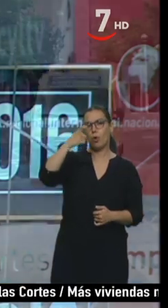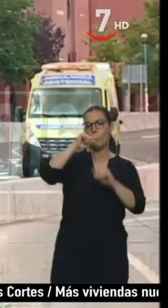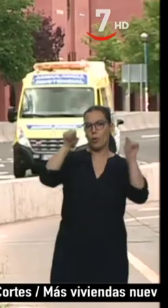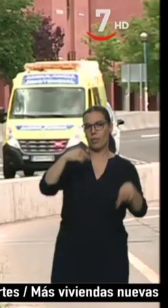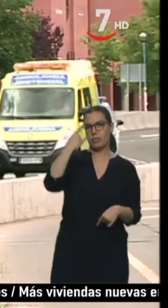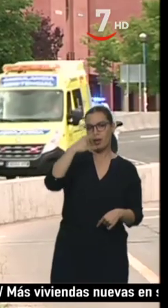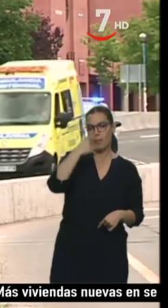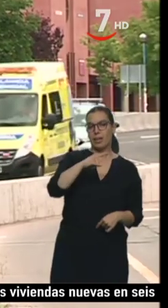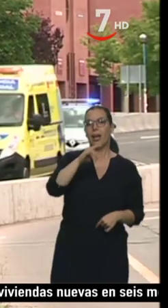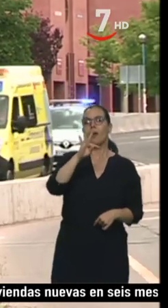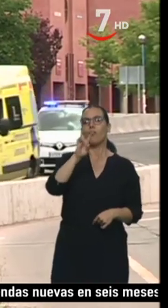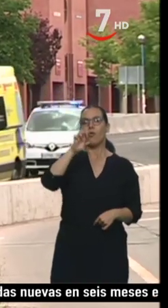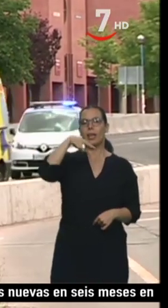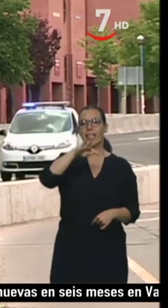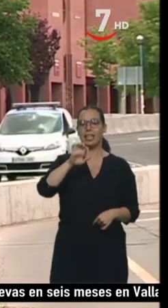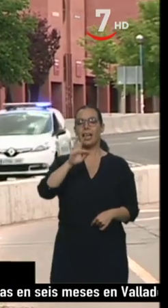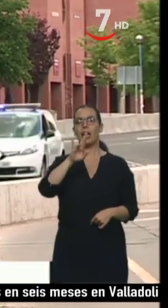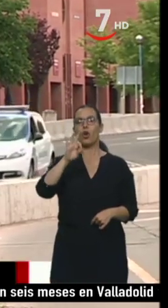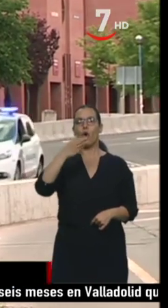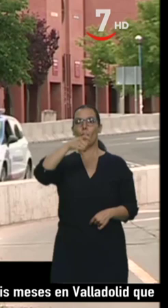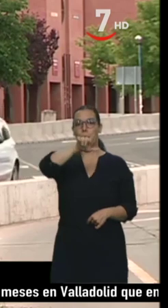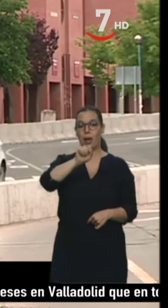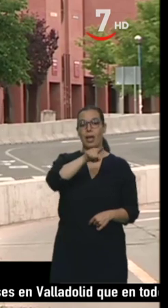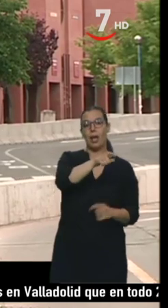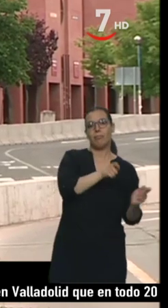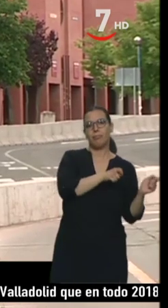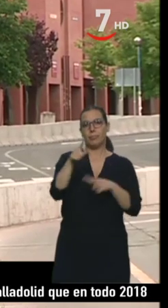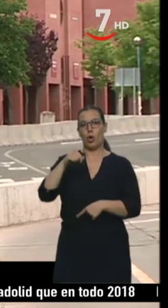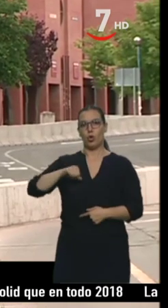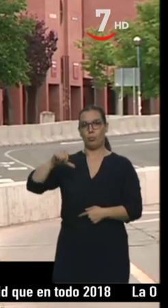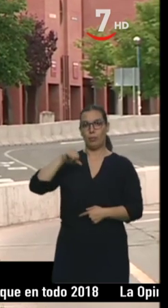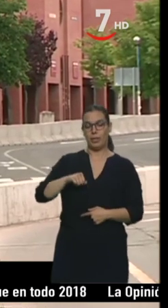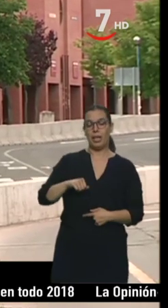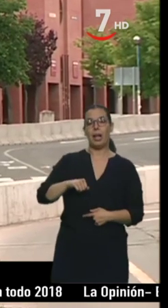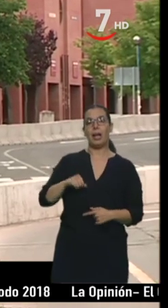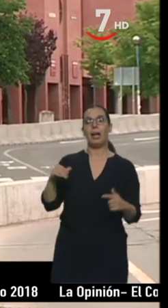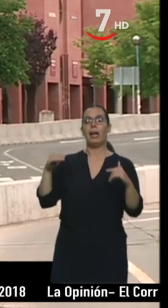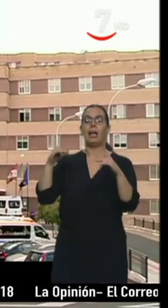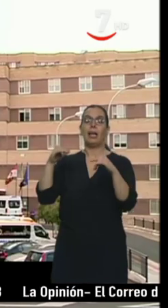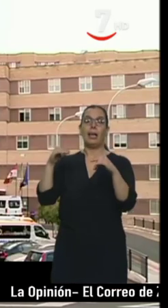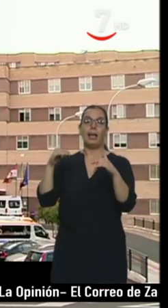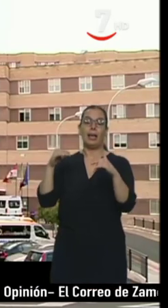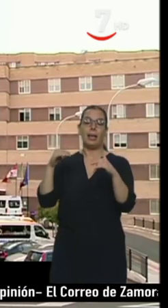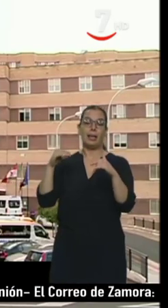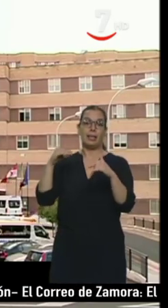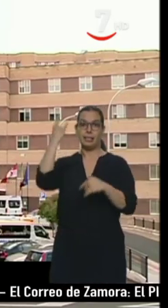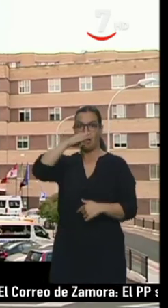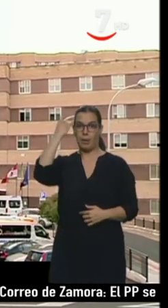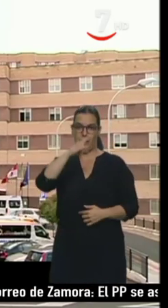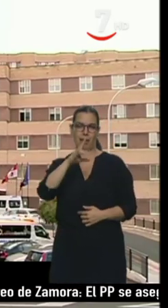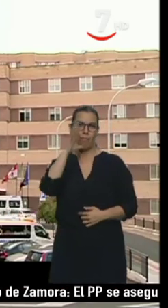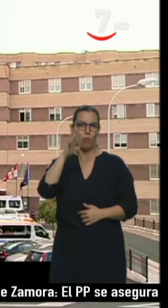de Salvatierra. La mujer fue trasladada al Hospital Clínico de Salamanca desde el Centro de Salud de Guijuelo por la gravedad de las